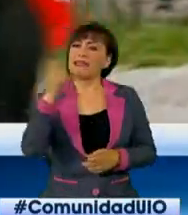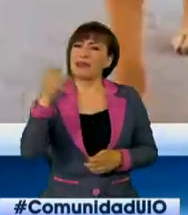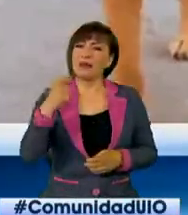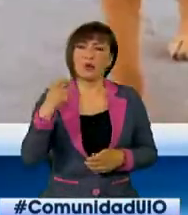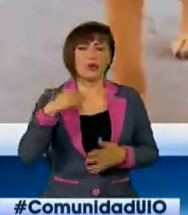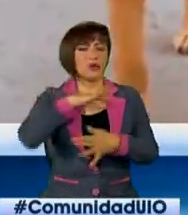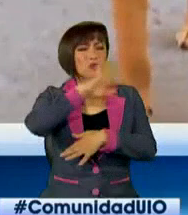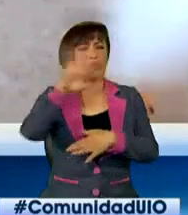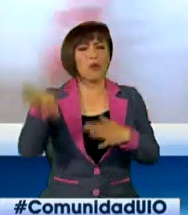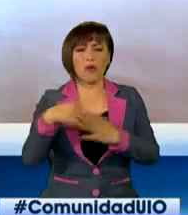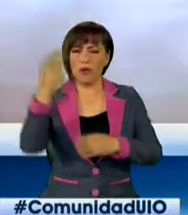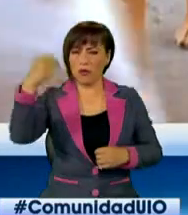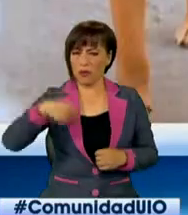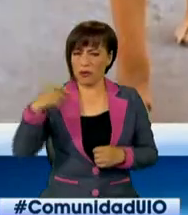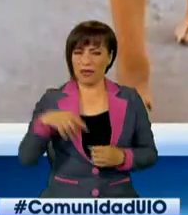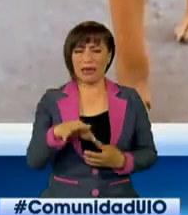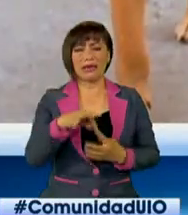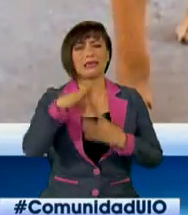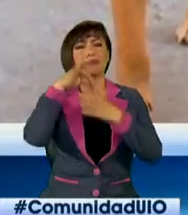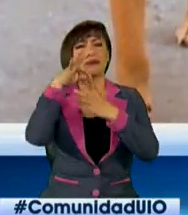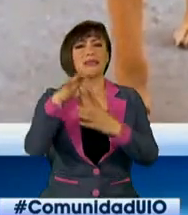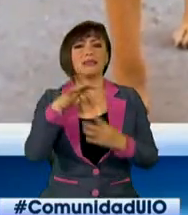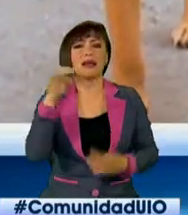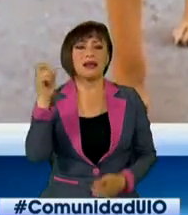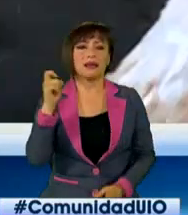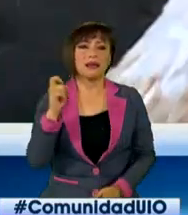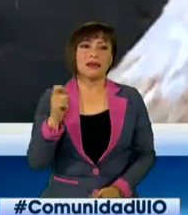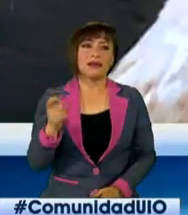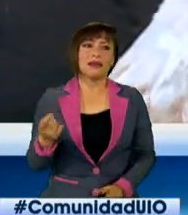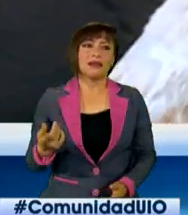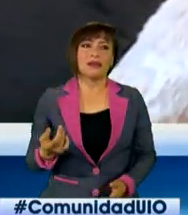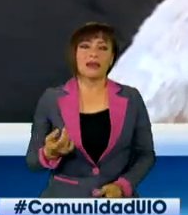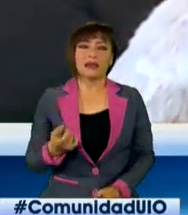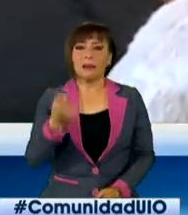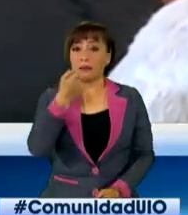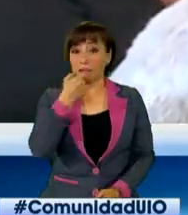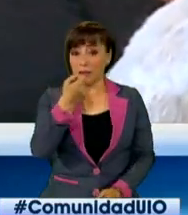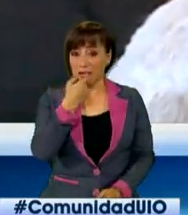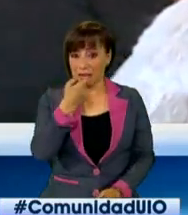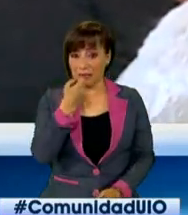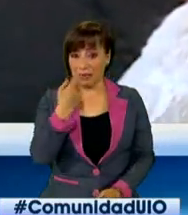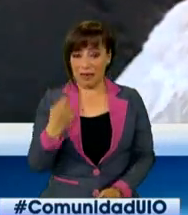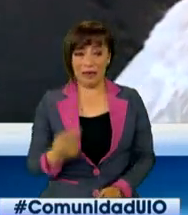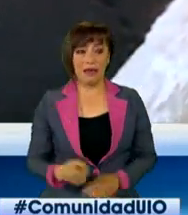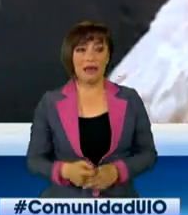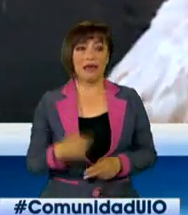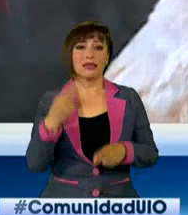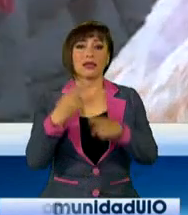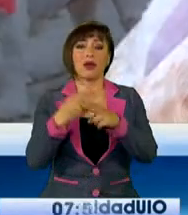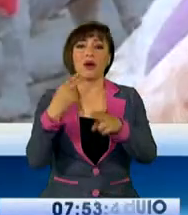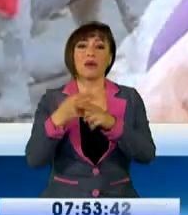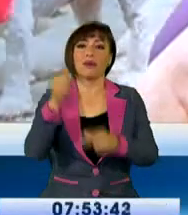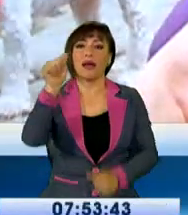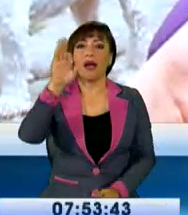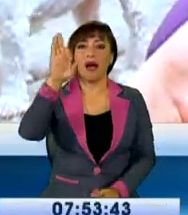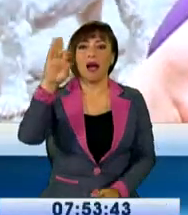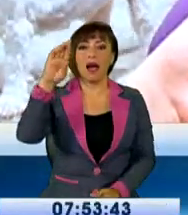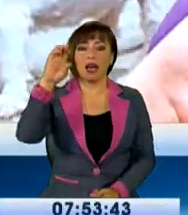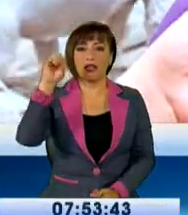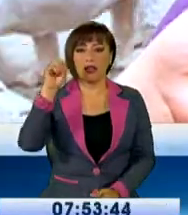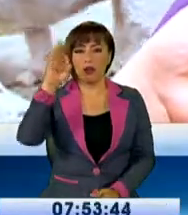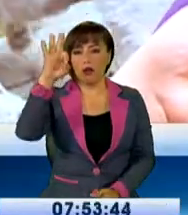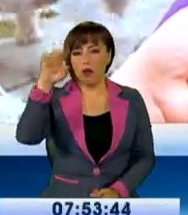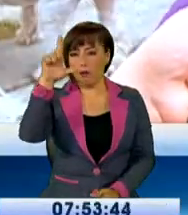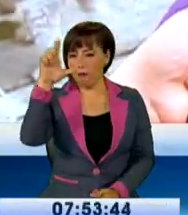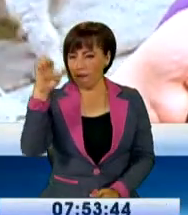todo, pero en especial es Artroflex. Son medicinas que necesitan ellos por lo que son